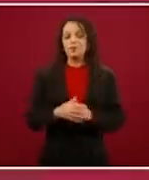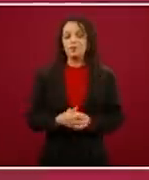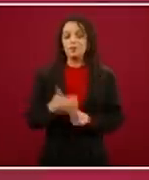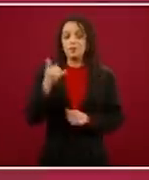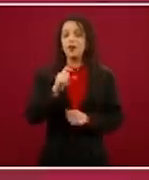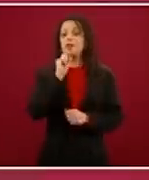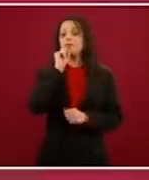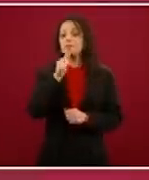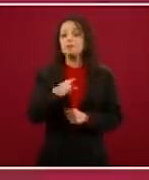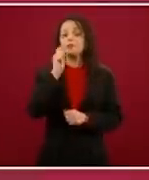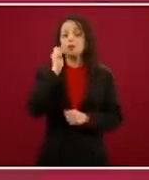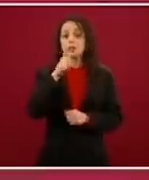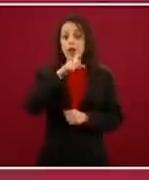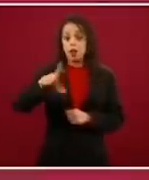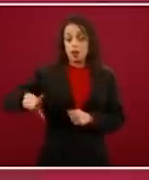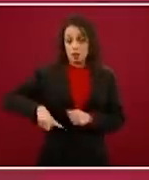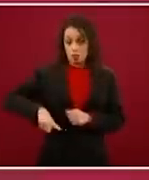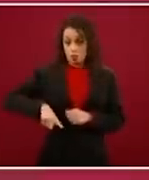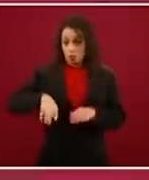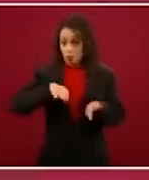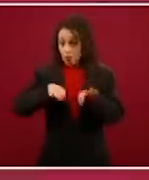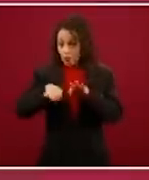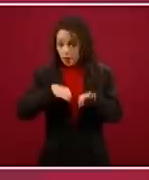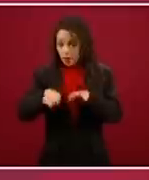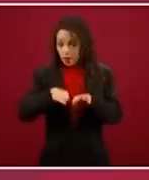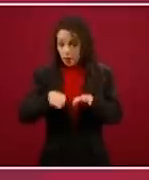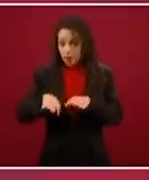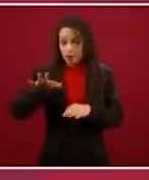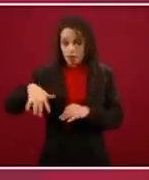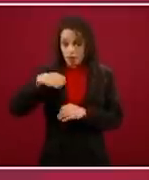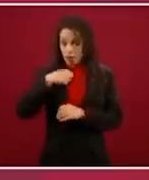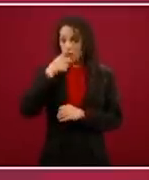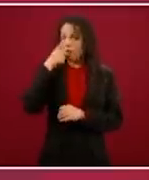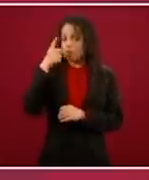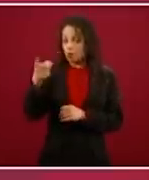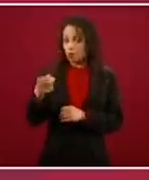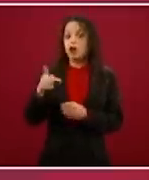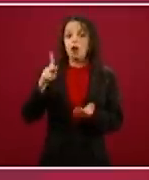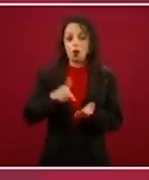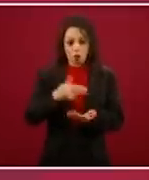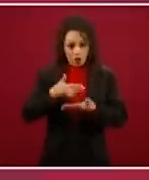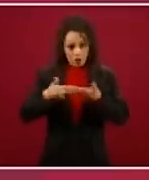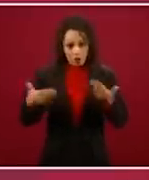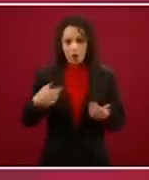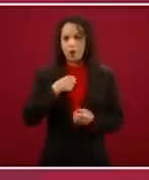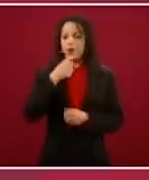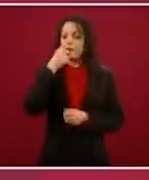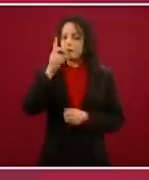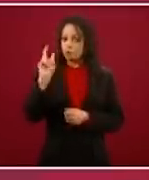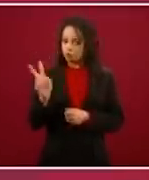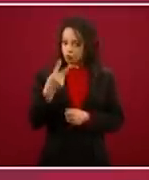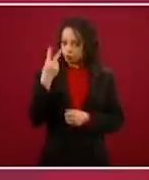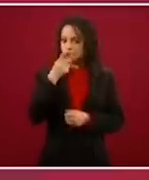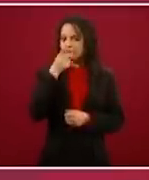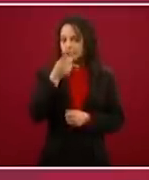quien trabaje en el gobierno, lo dije desde el principio y lo repito,